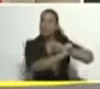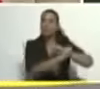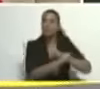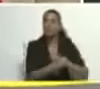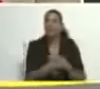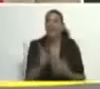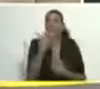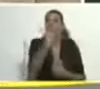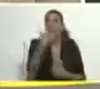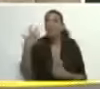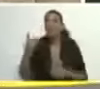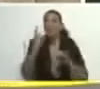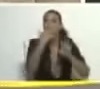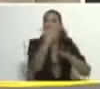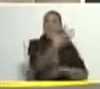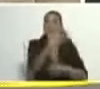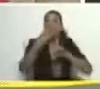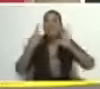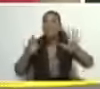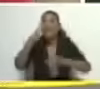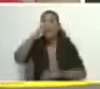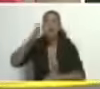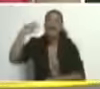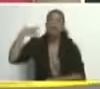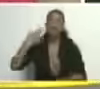desde hace 56 años.